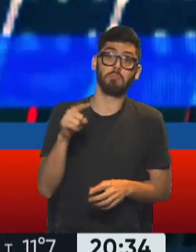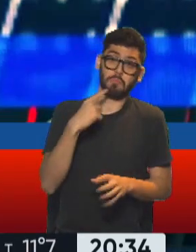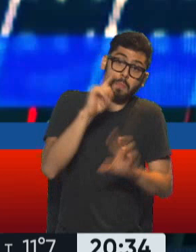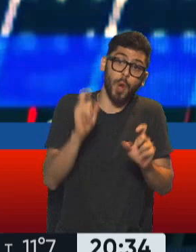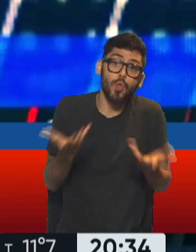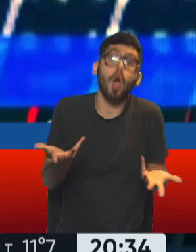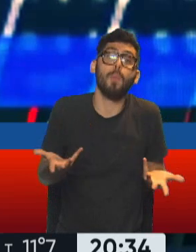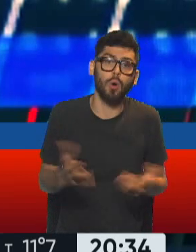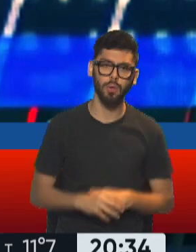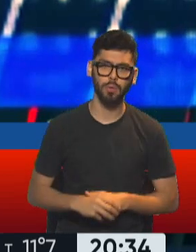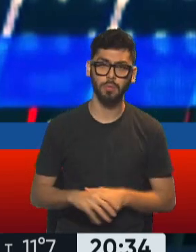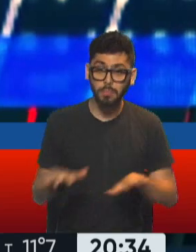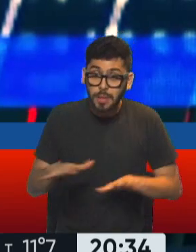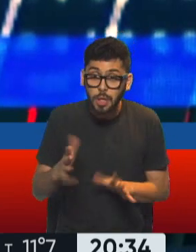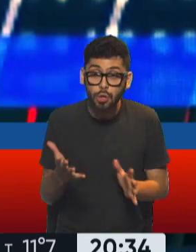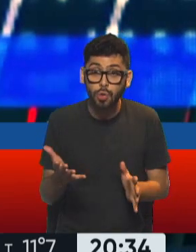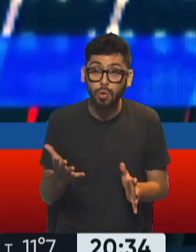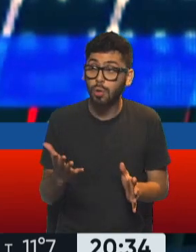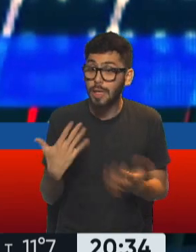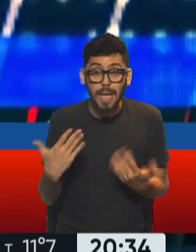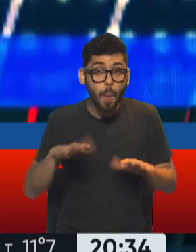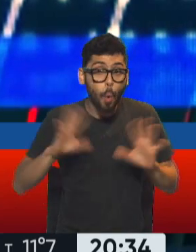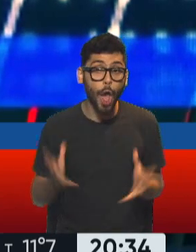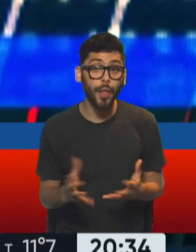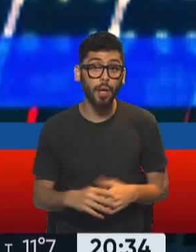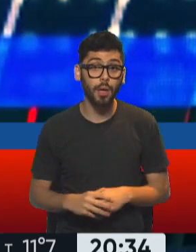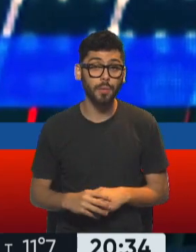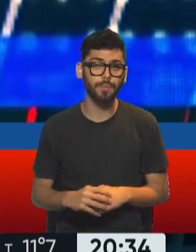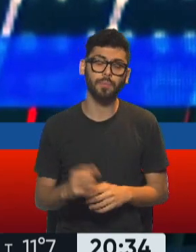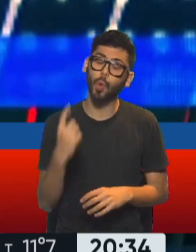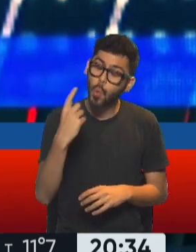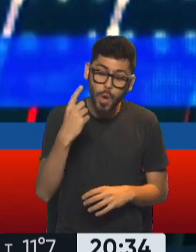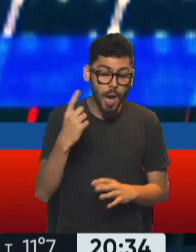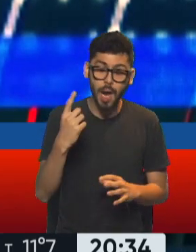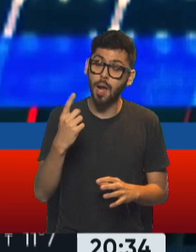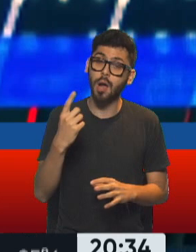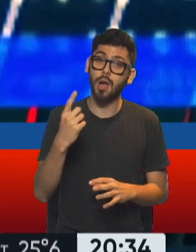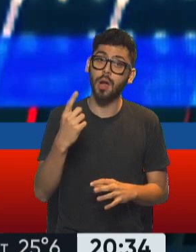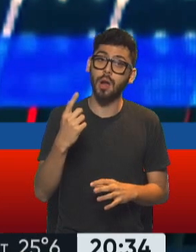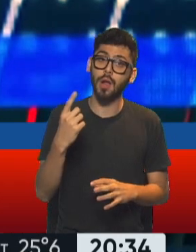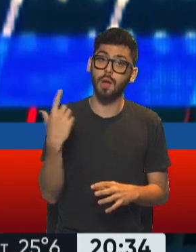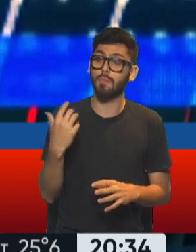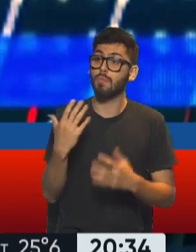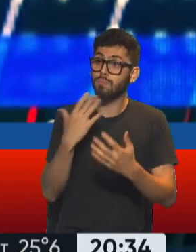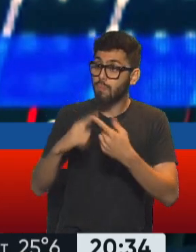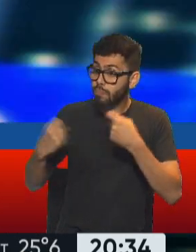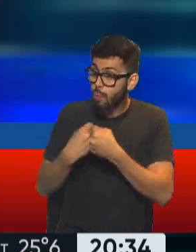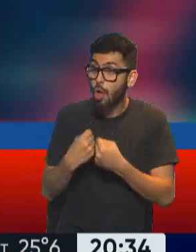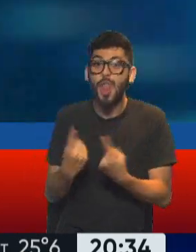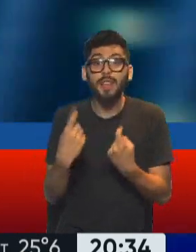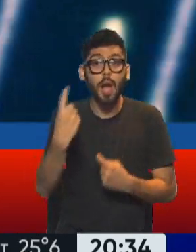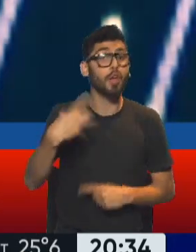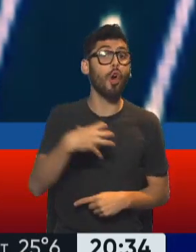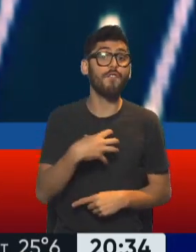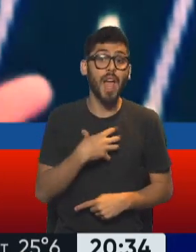condiciones están dadas ese es un tema una de las confianza de las cosas que tiene que aceptar estar dadas para un pacto es la confianza